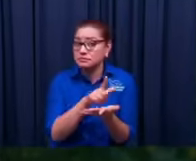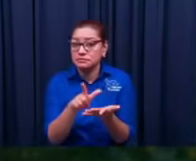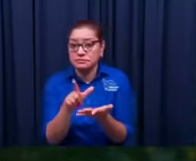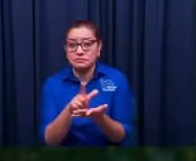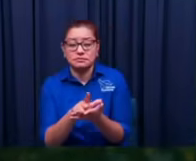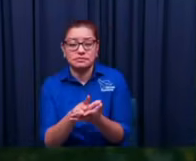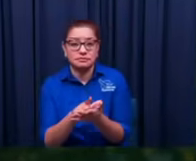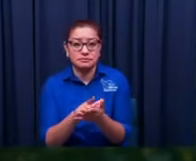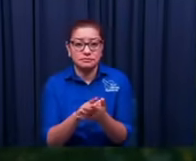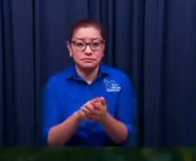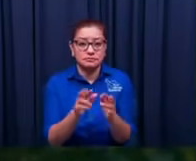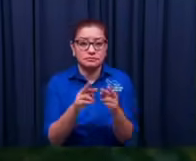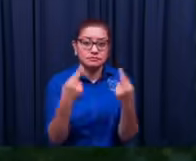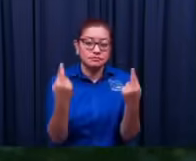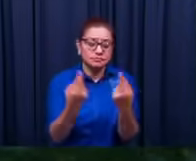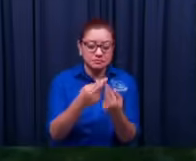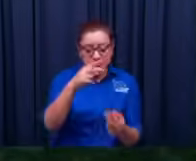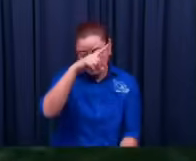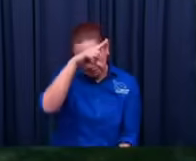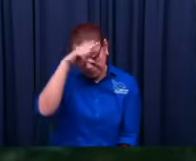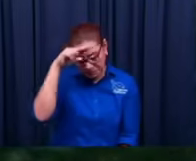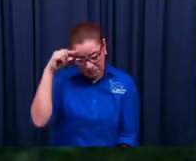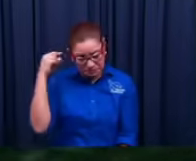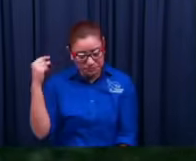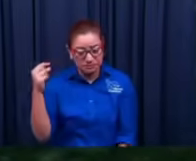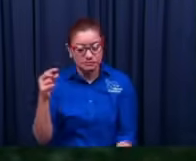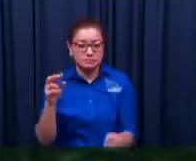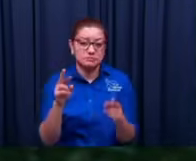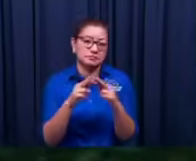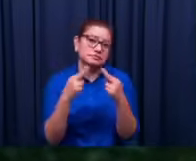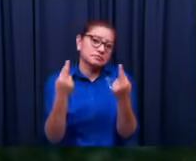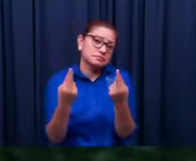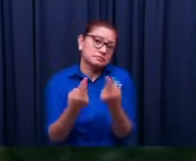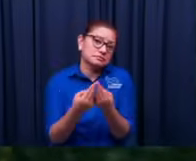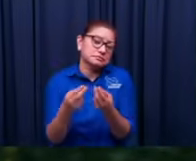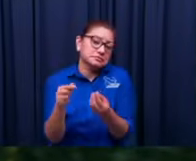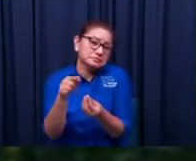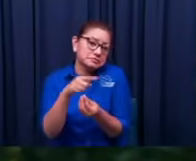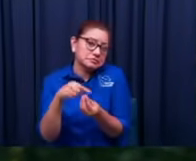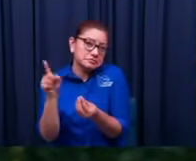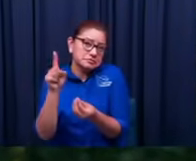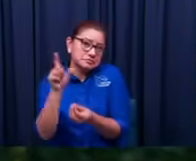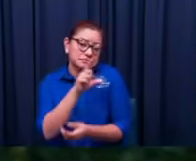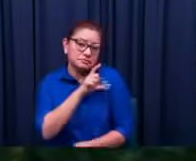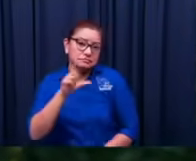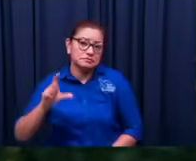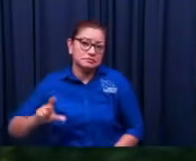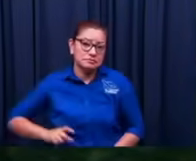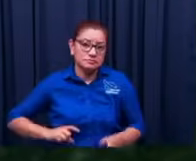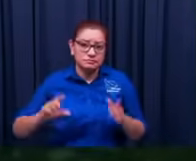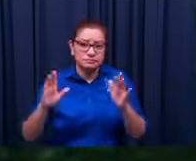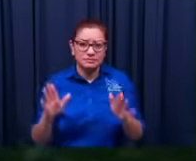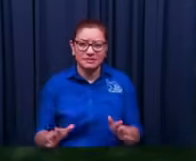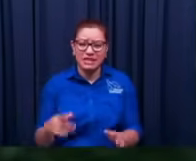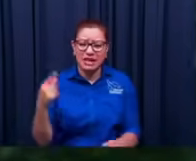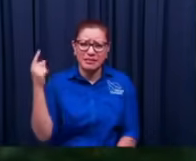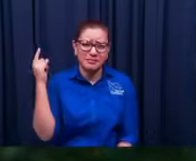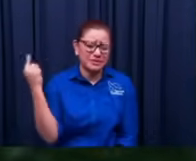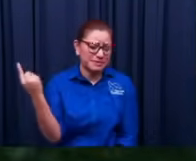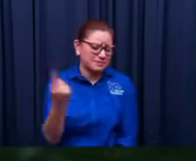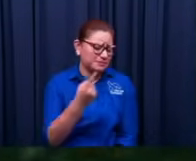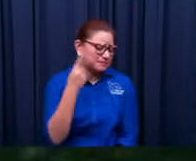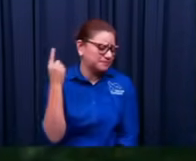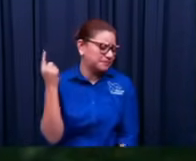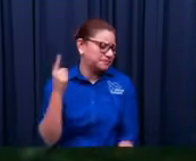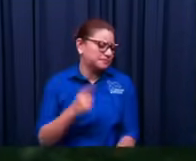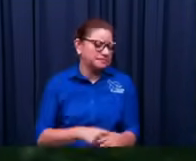algún momento una reunión de trabajo, una reunión aquí por allá, pero ya que todo el tiempo, y que